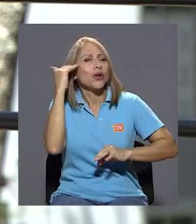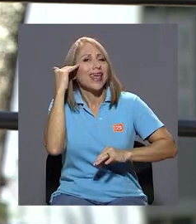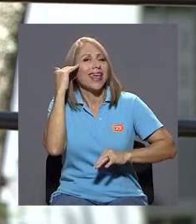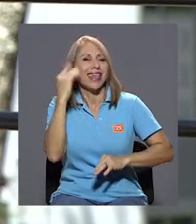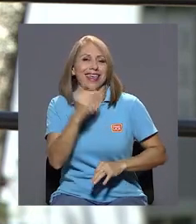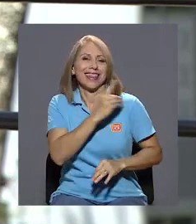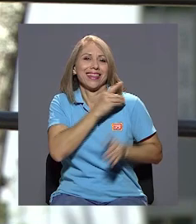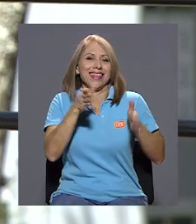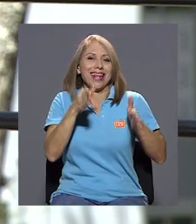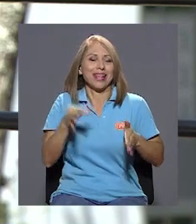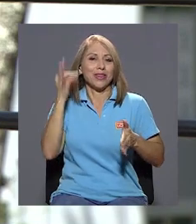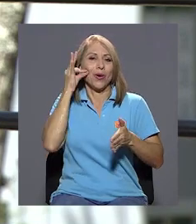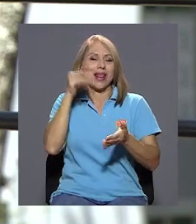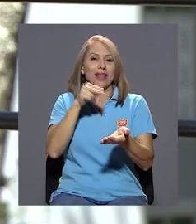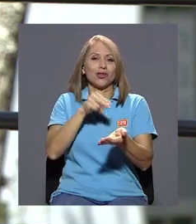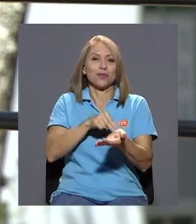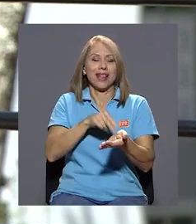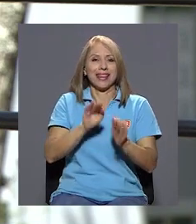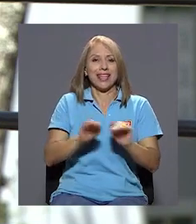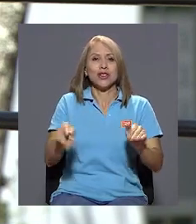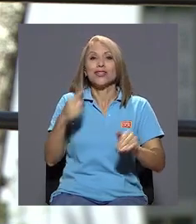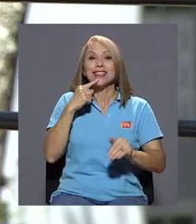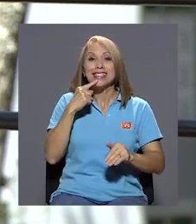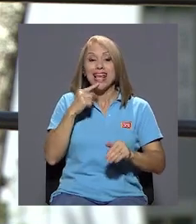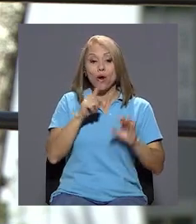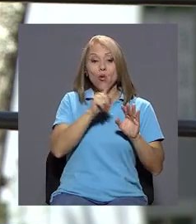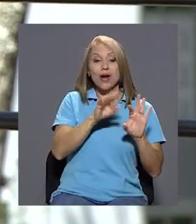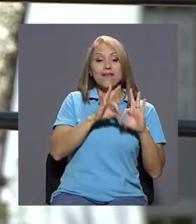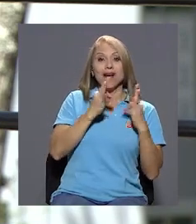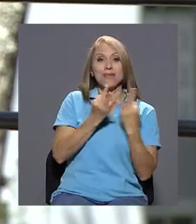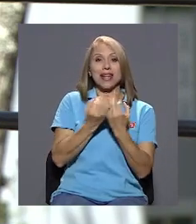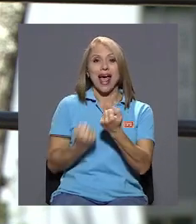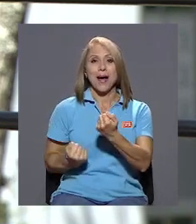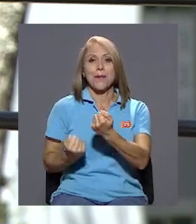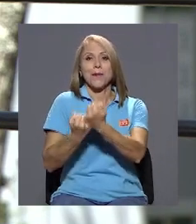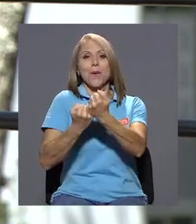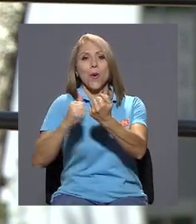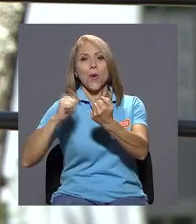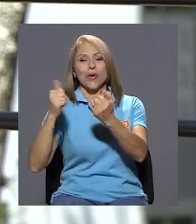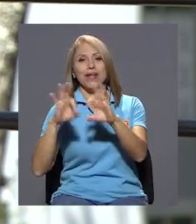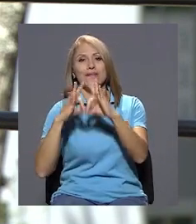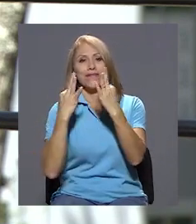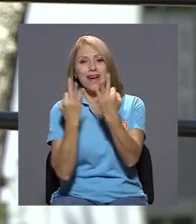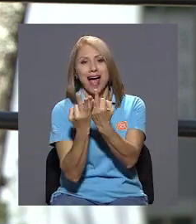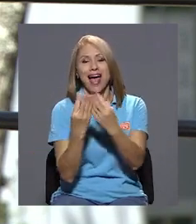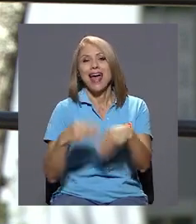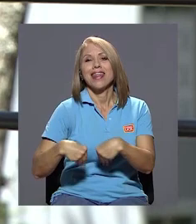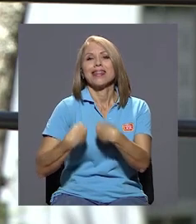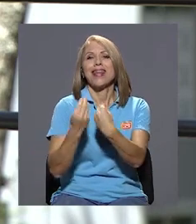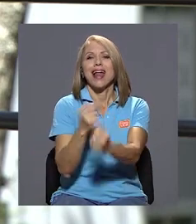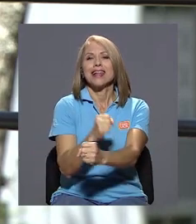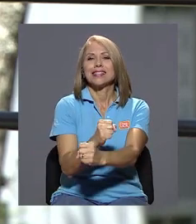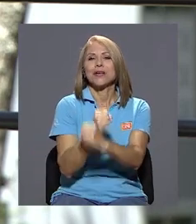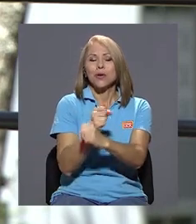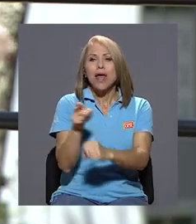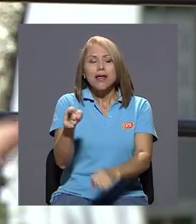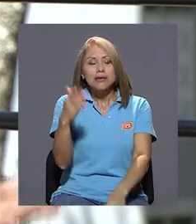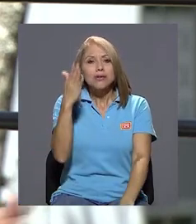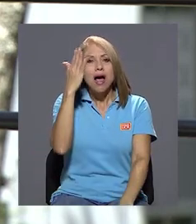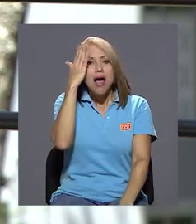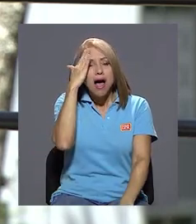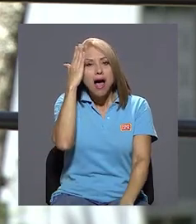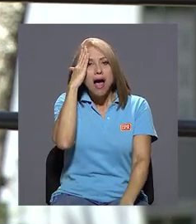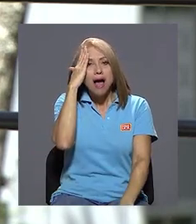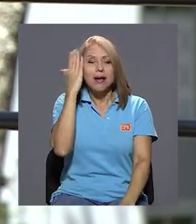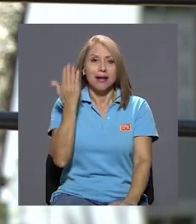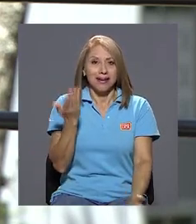de Niños. Es ese apoyo de una familia a otra familia. Darle un poco de seguridad o de luz,